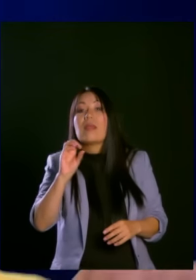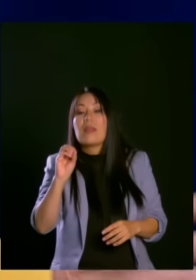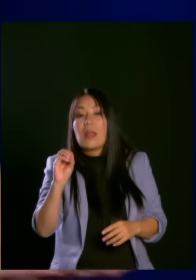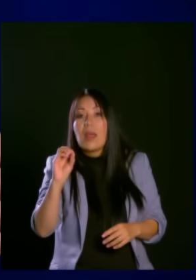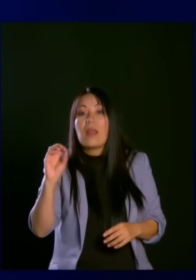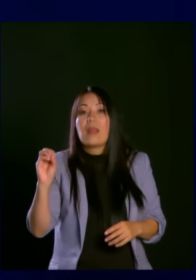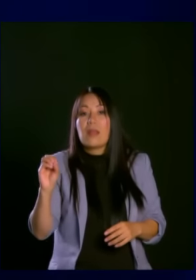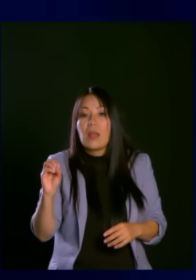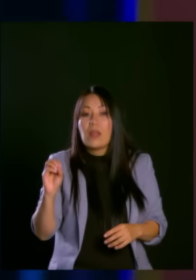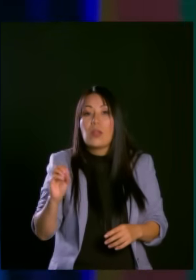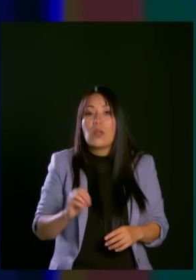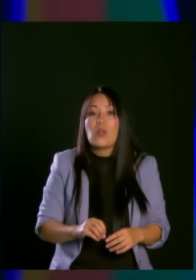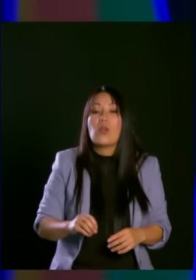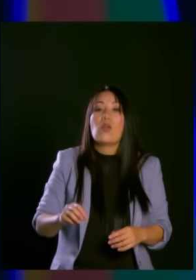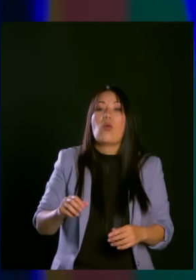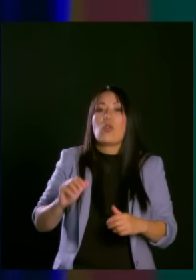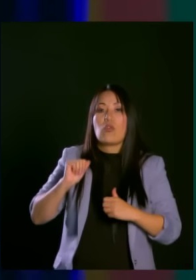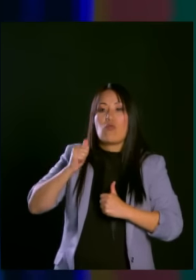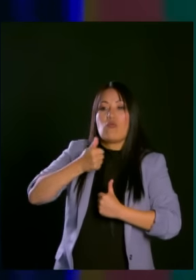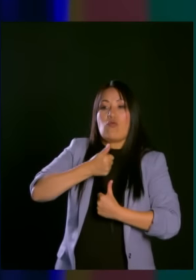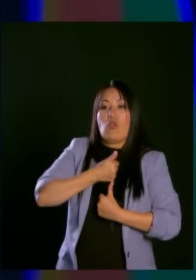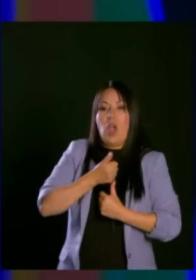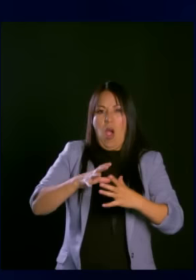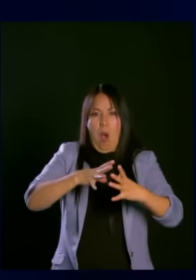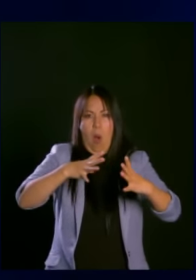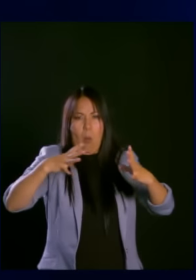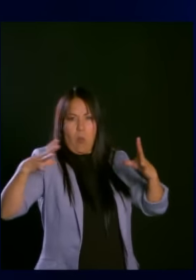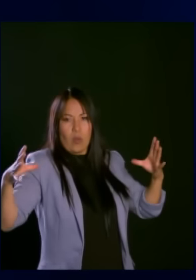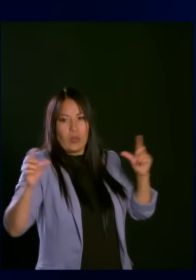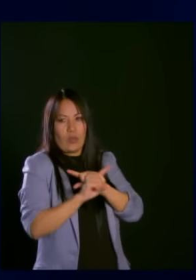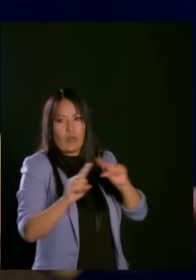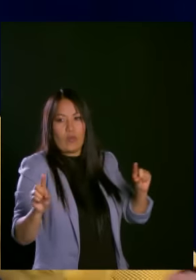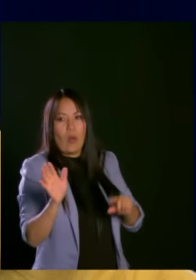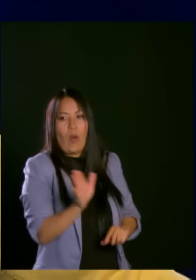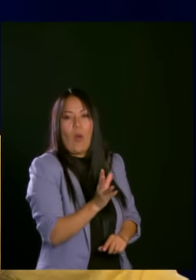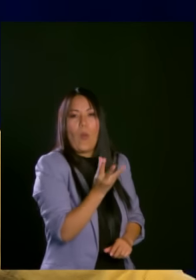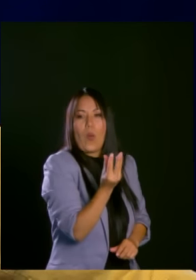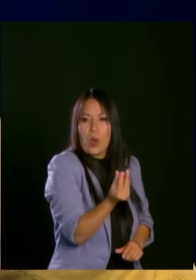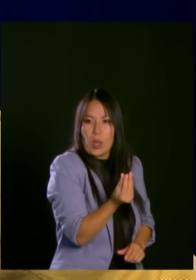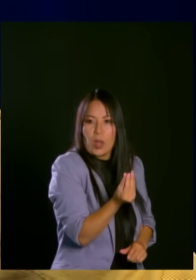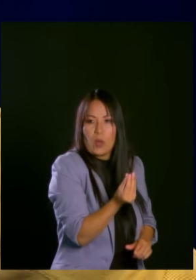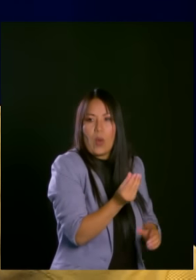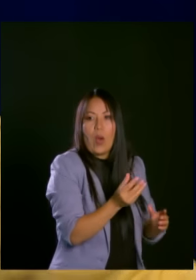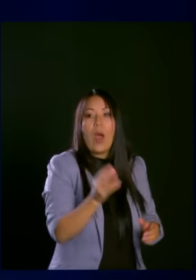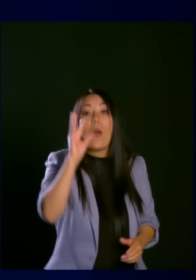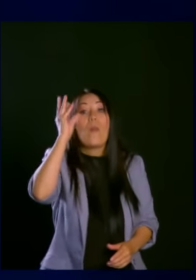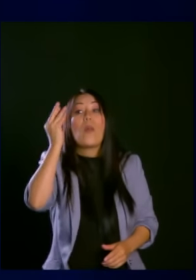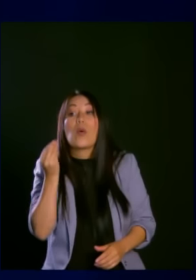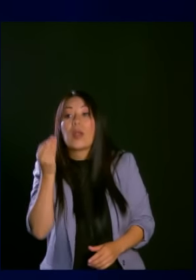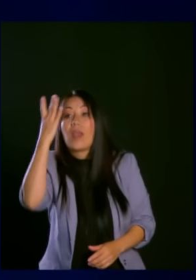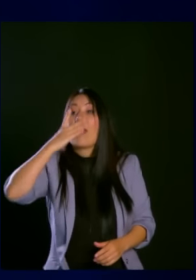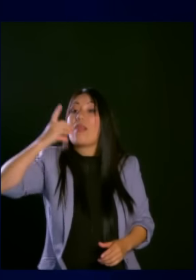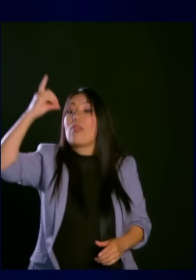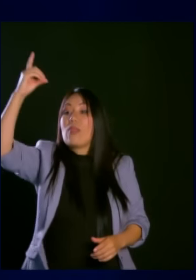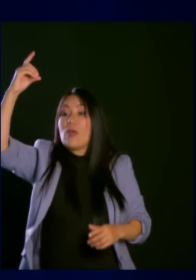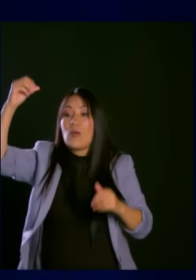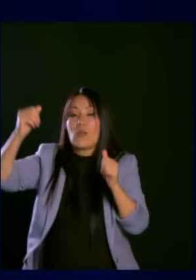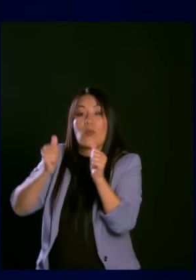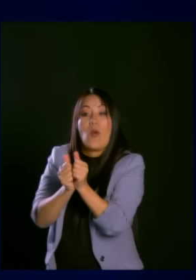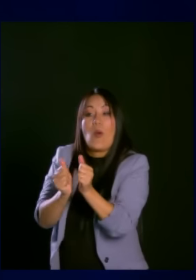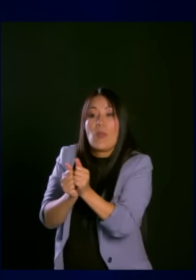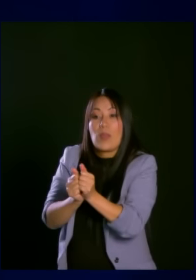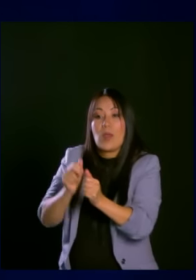gente para que solo en mí confíes, porque esta guerra no la gana ni el mejor ejército. Y él confunde a los madianitas.